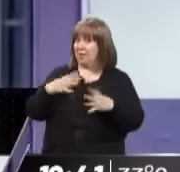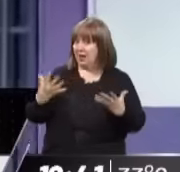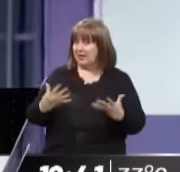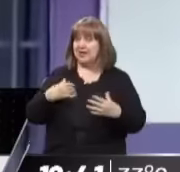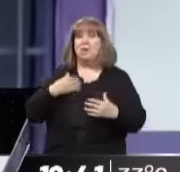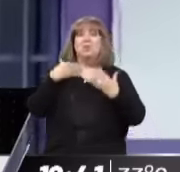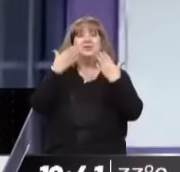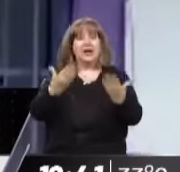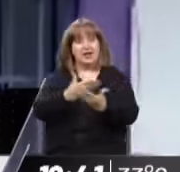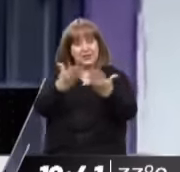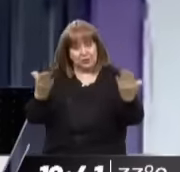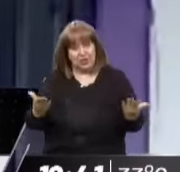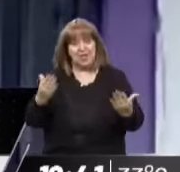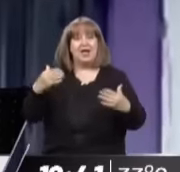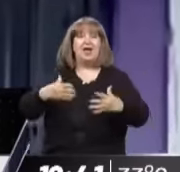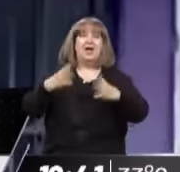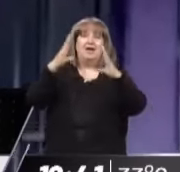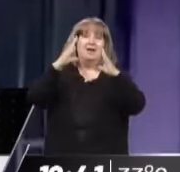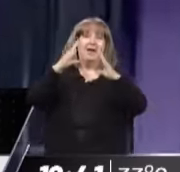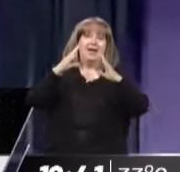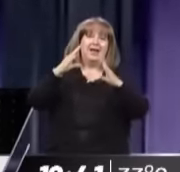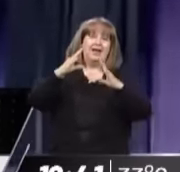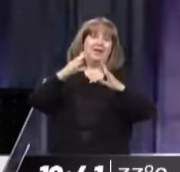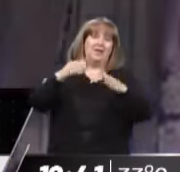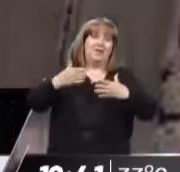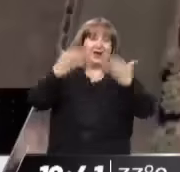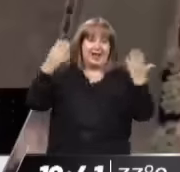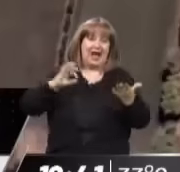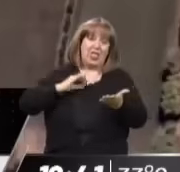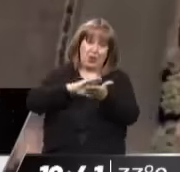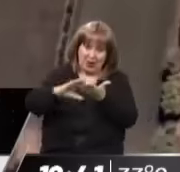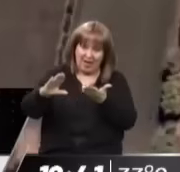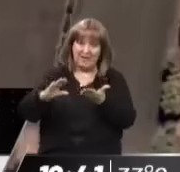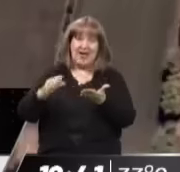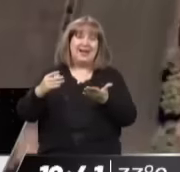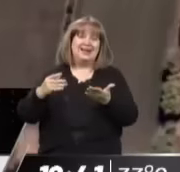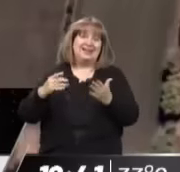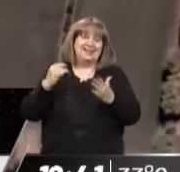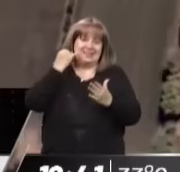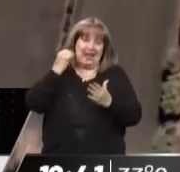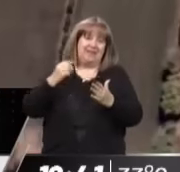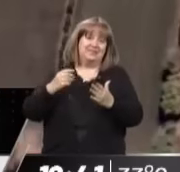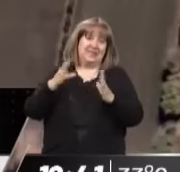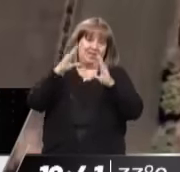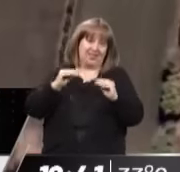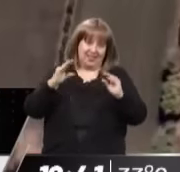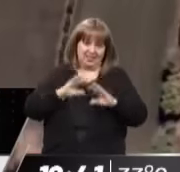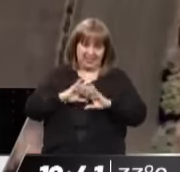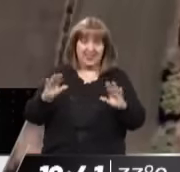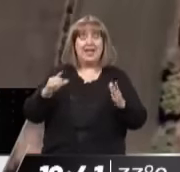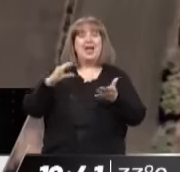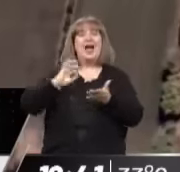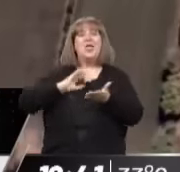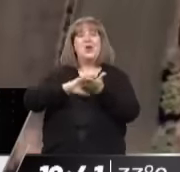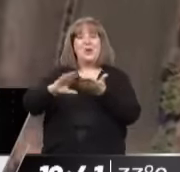todo. Gracias, igualmente, Miguel. Igualmente. Y que termine todo bien. Y que termine bien, que el 2023 nos vaya mucho mejor y bueno.